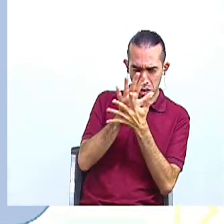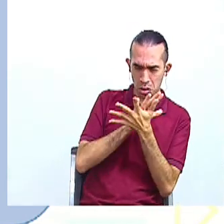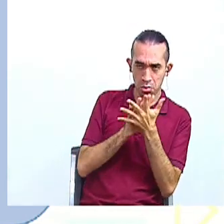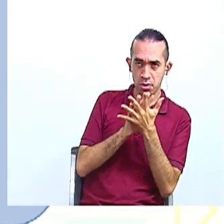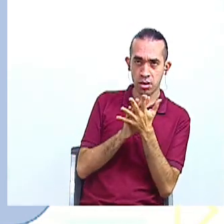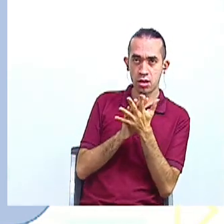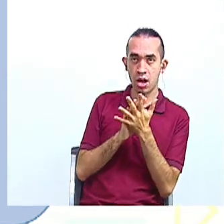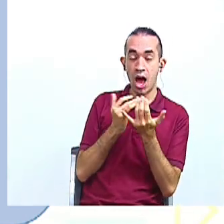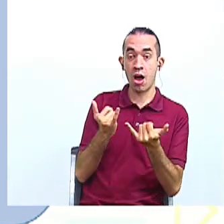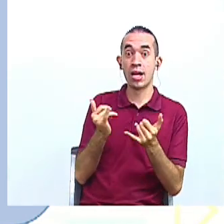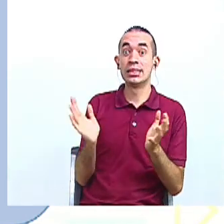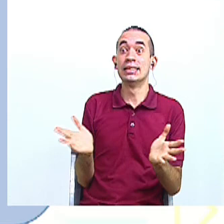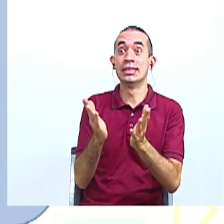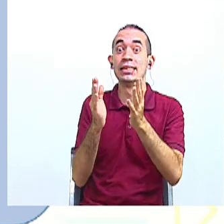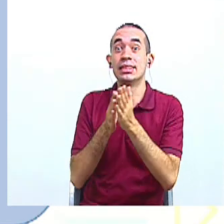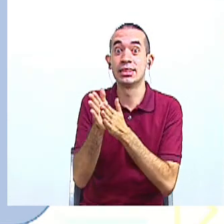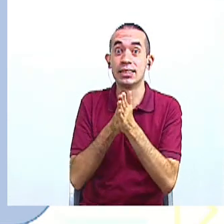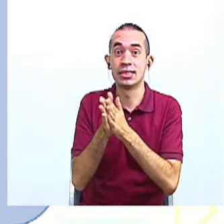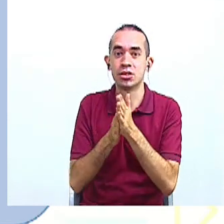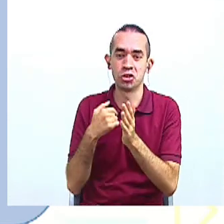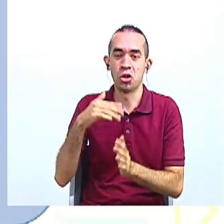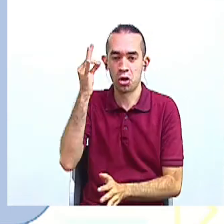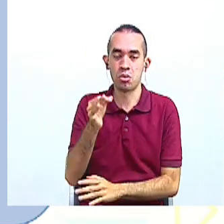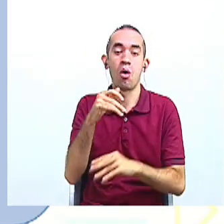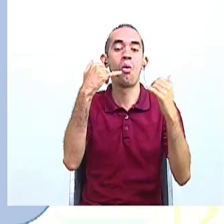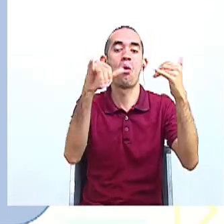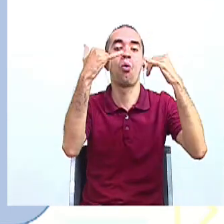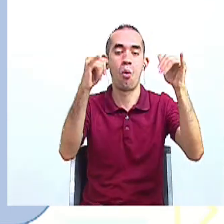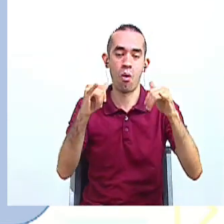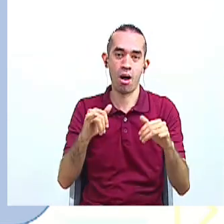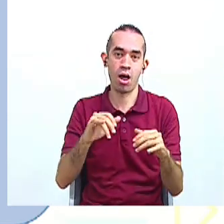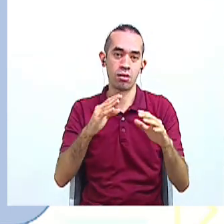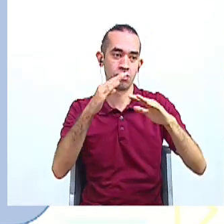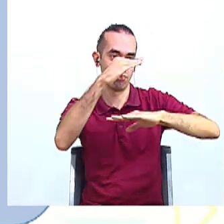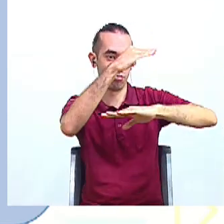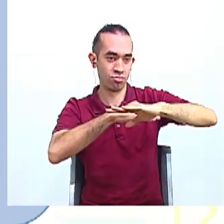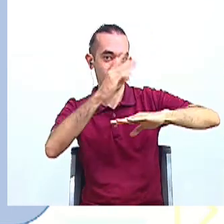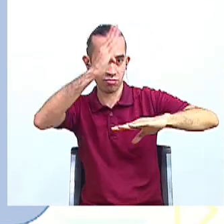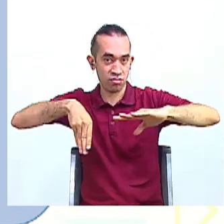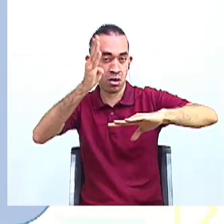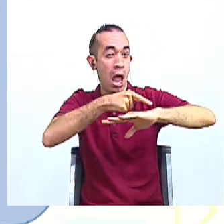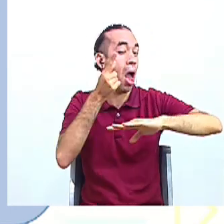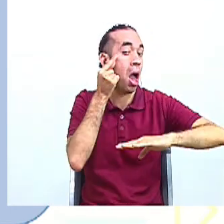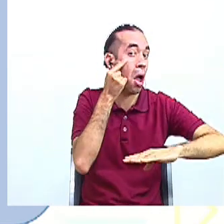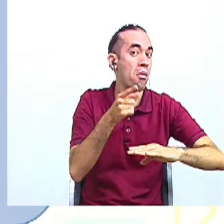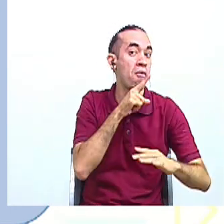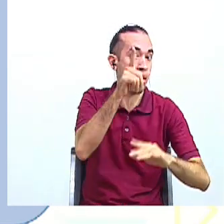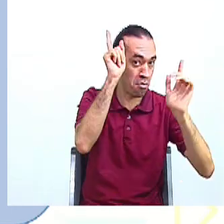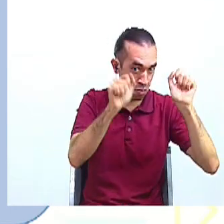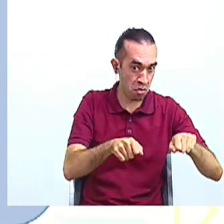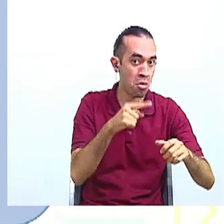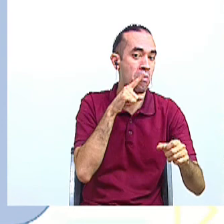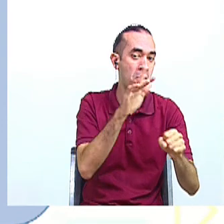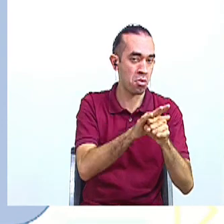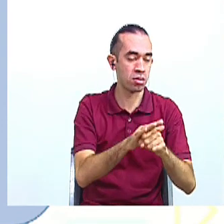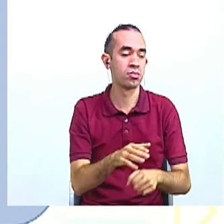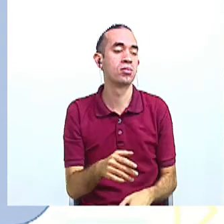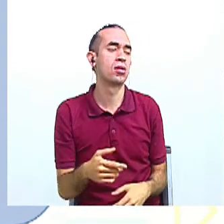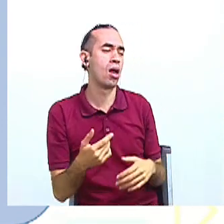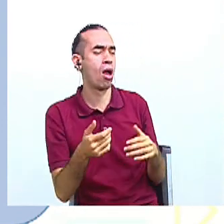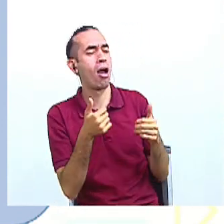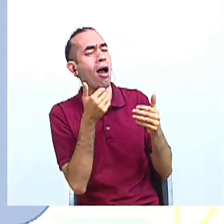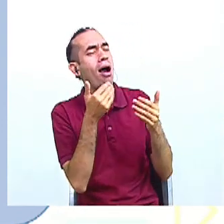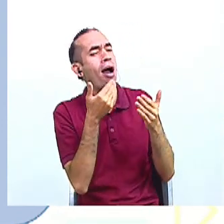ahora estoy muy motivado. Es más, ahora yo creo que voy a ir a jugar con esto de tales, a ver si me sale en la vida real. Qué bueno, me alegra muchísimo,